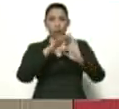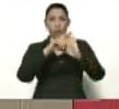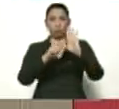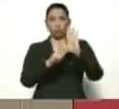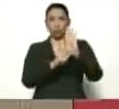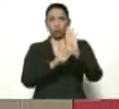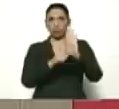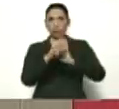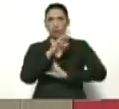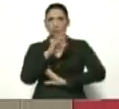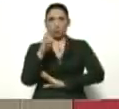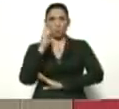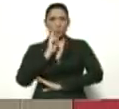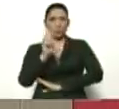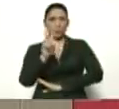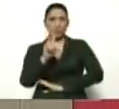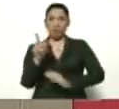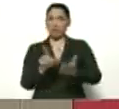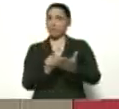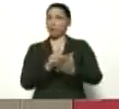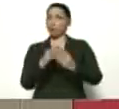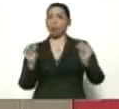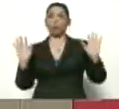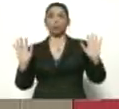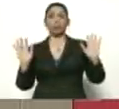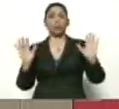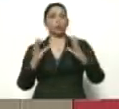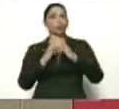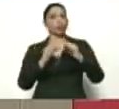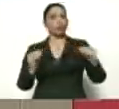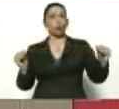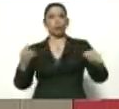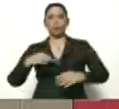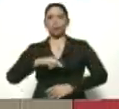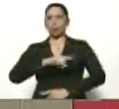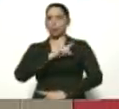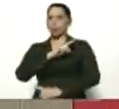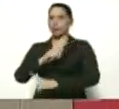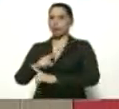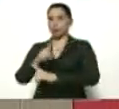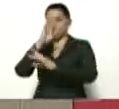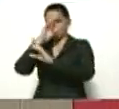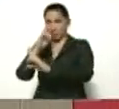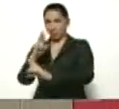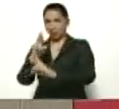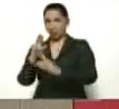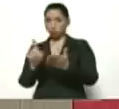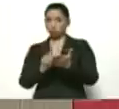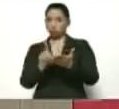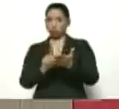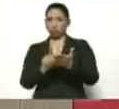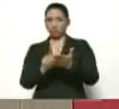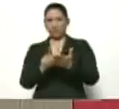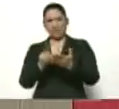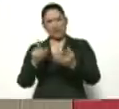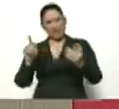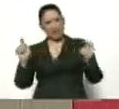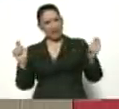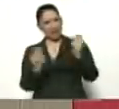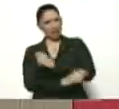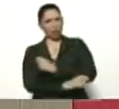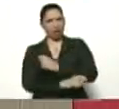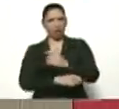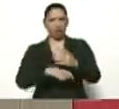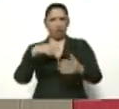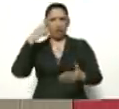bolivariana de venezuela el libro de todos al que todas y todos estamos obligados que ha derogado por la vida de la firma